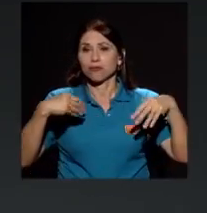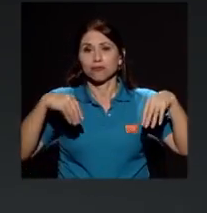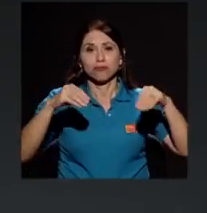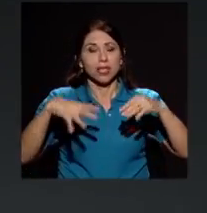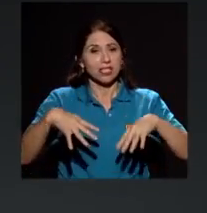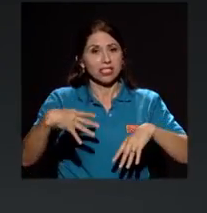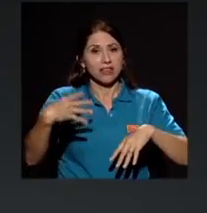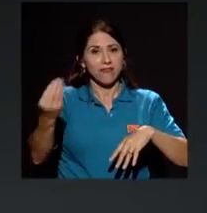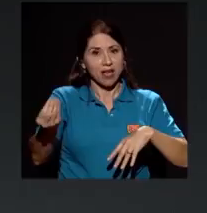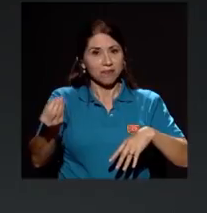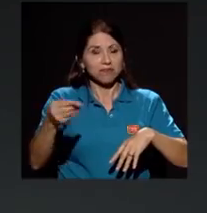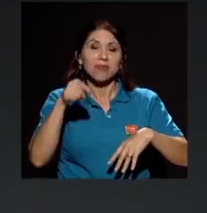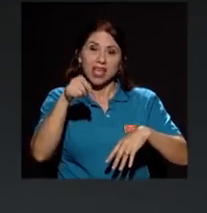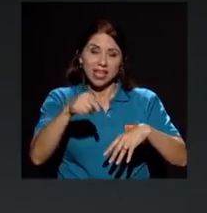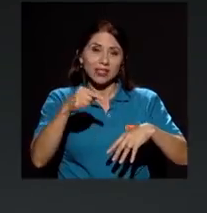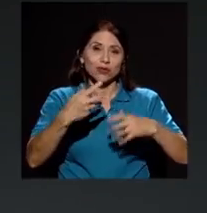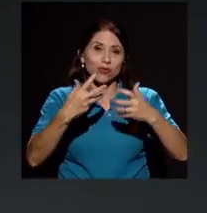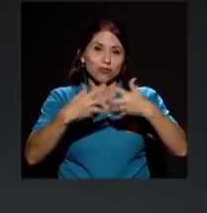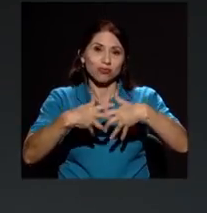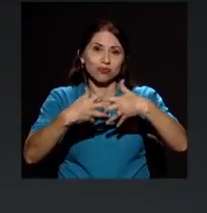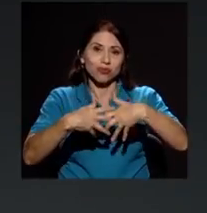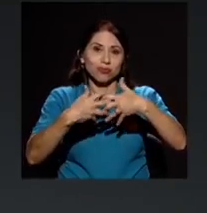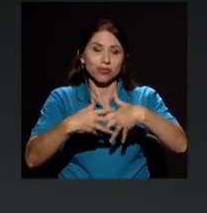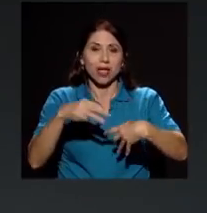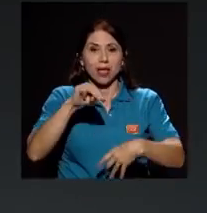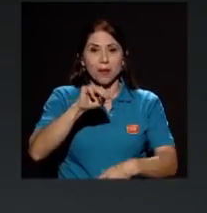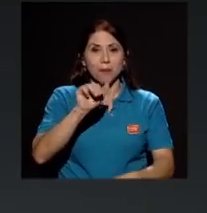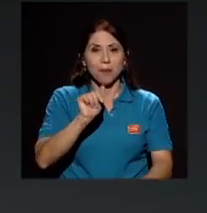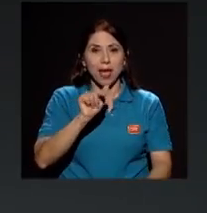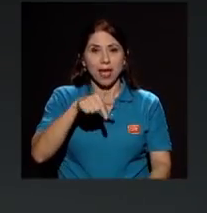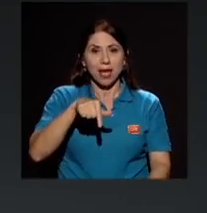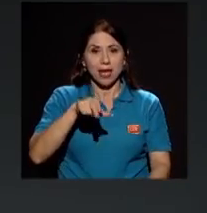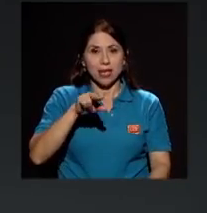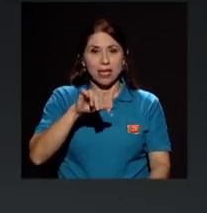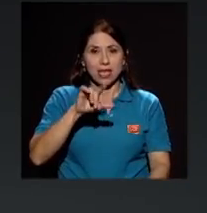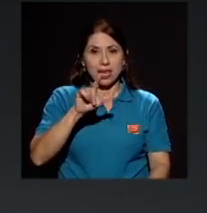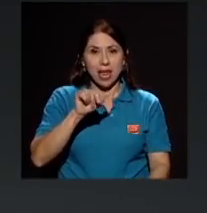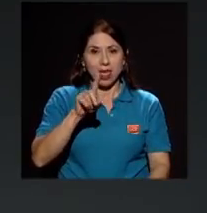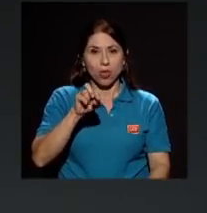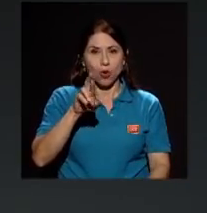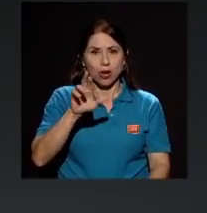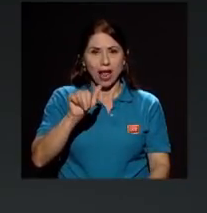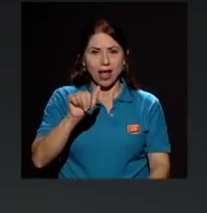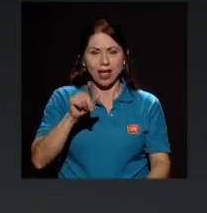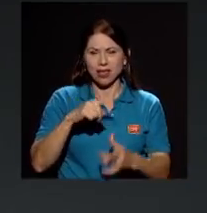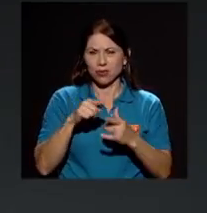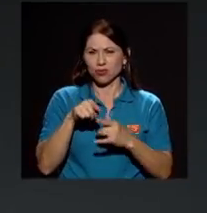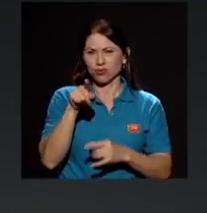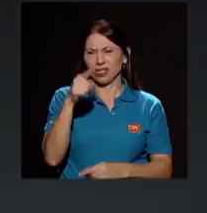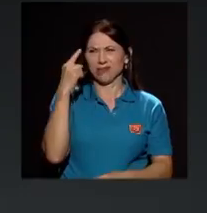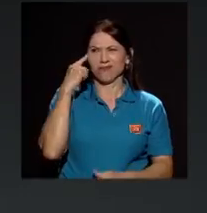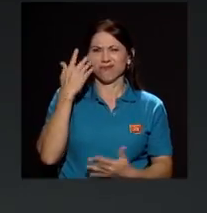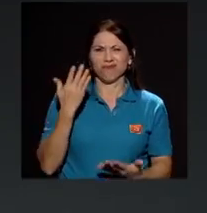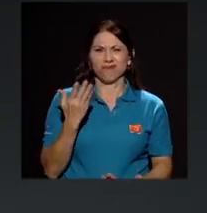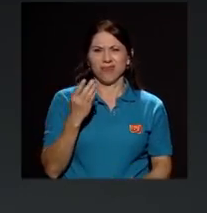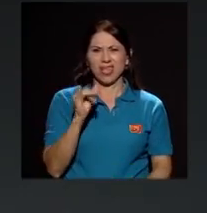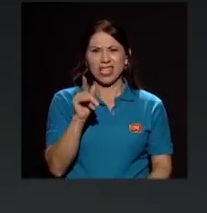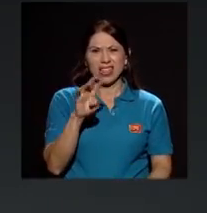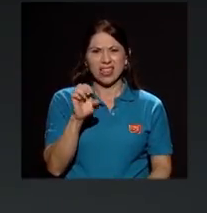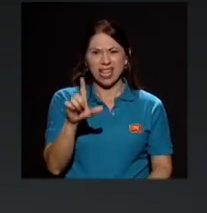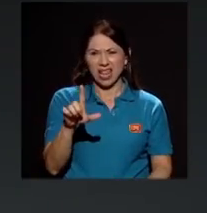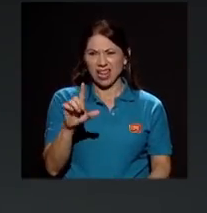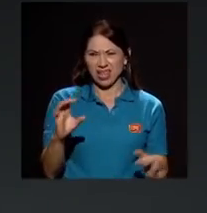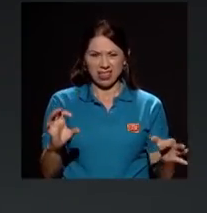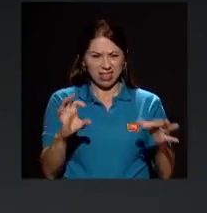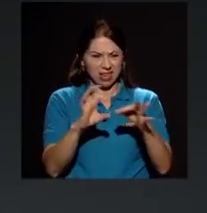eso es una maquiladora y entonces que tiene que ver inter como alquilador bueno intel y tiene aspectos que yo no